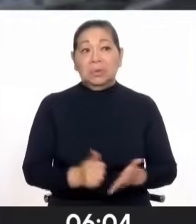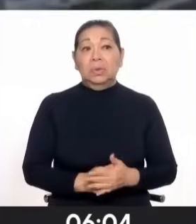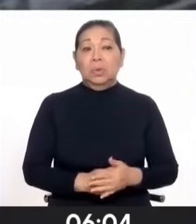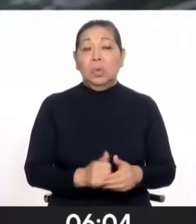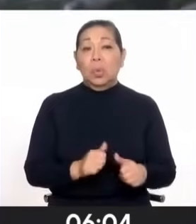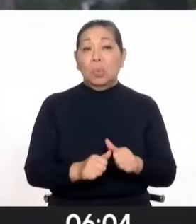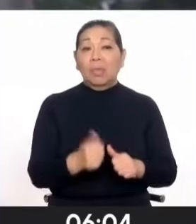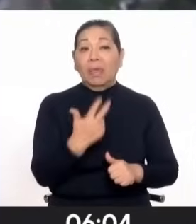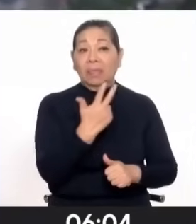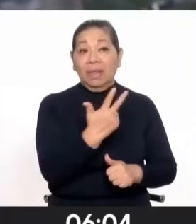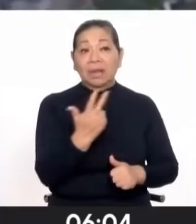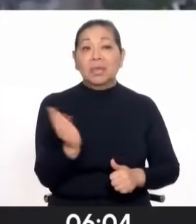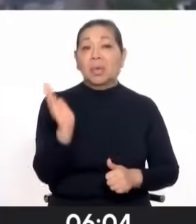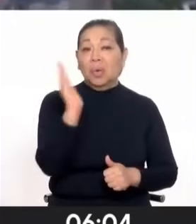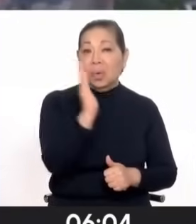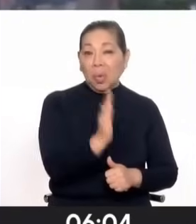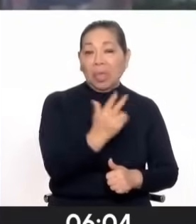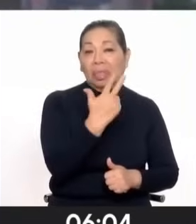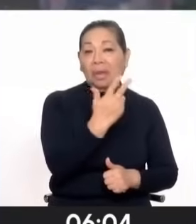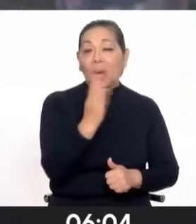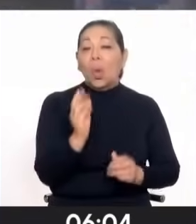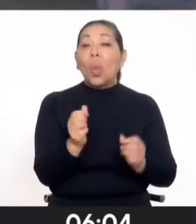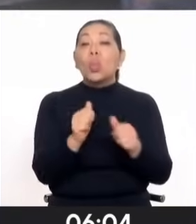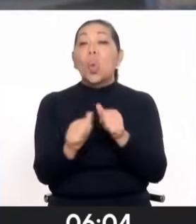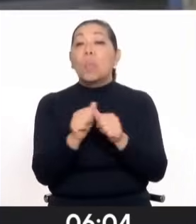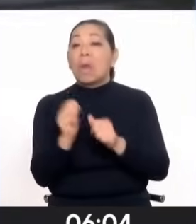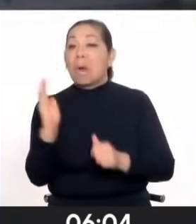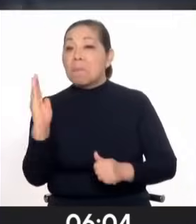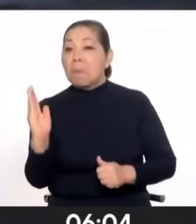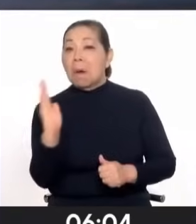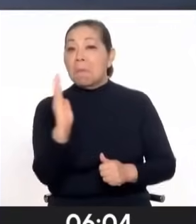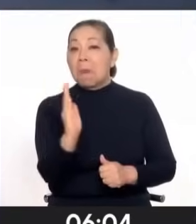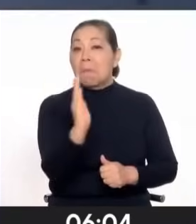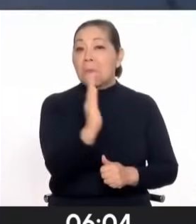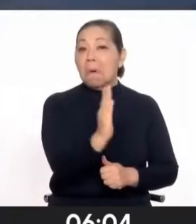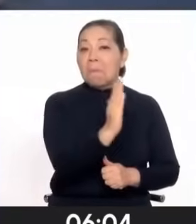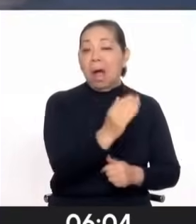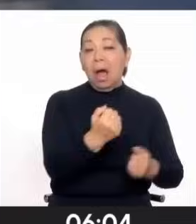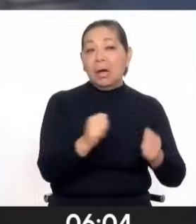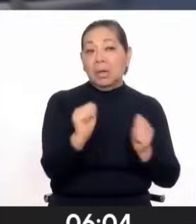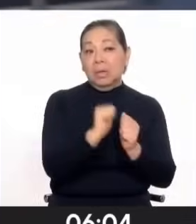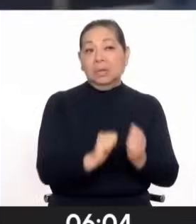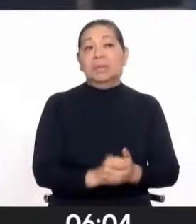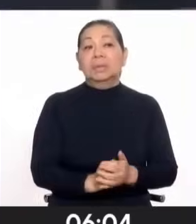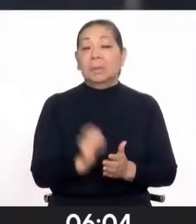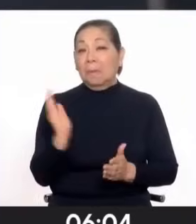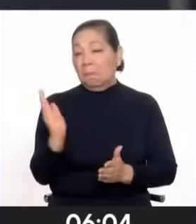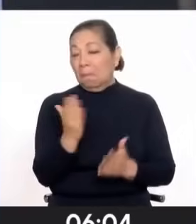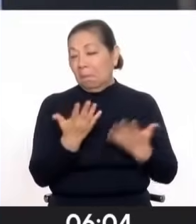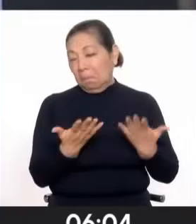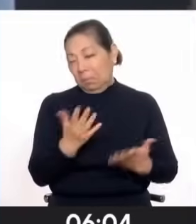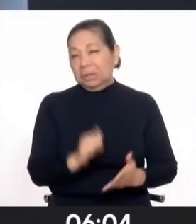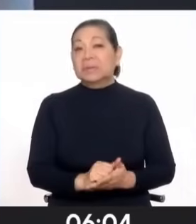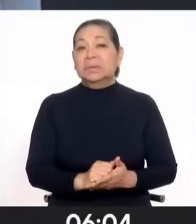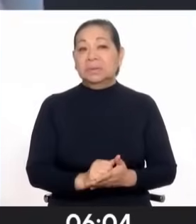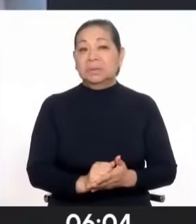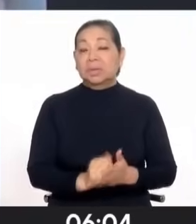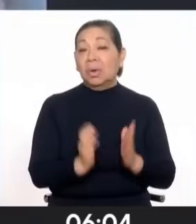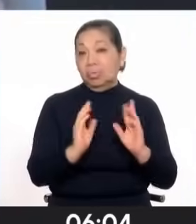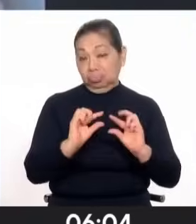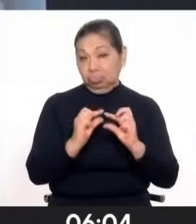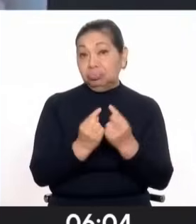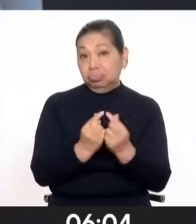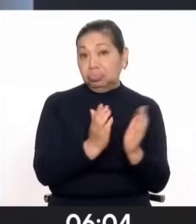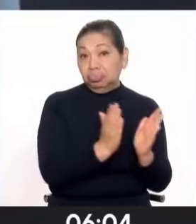número 33, el otro 34 y más allá el lavadero de autos número 35. Aparentemente ha habido una